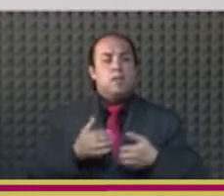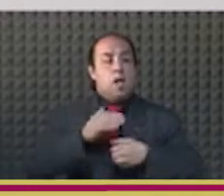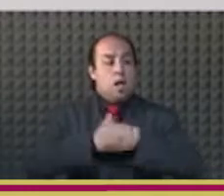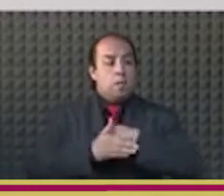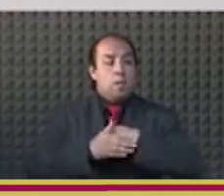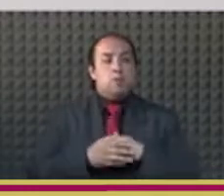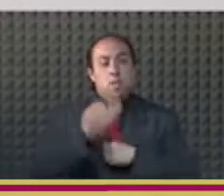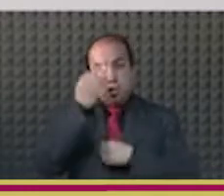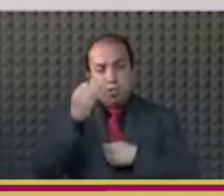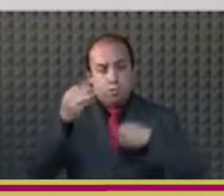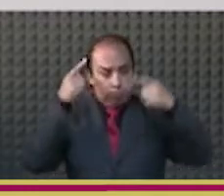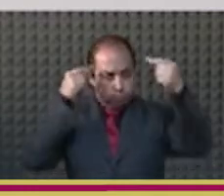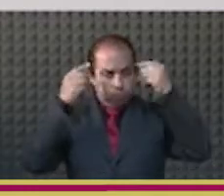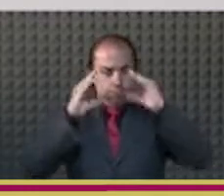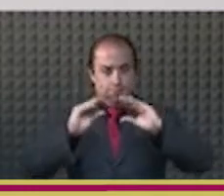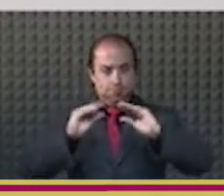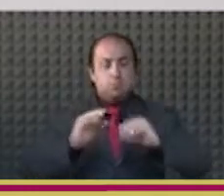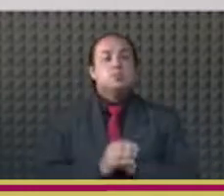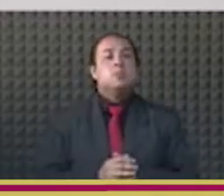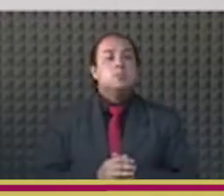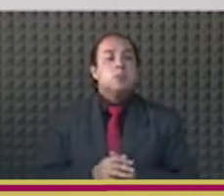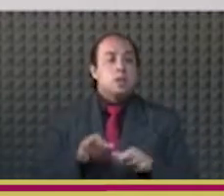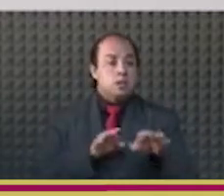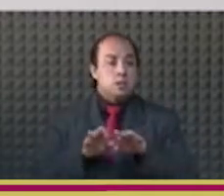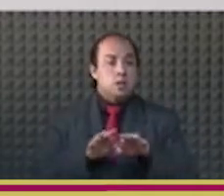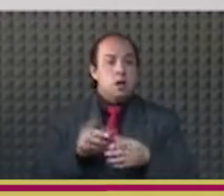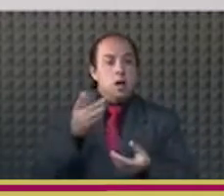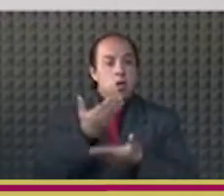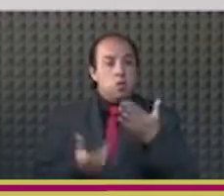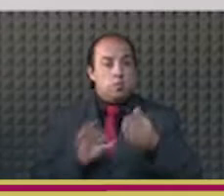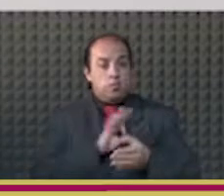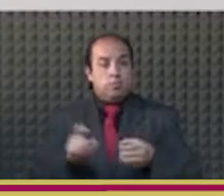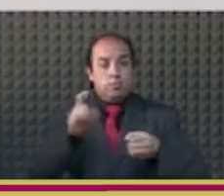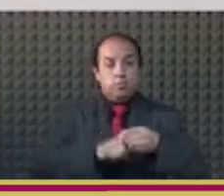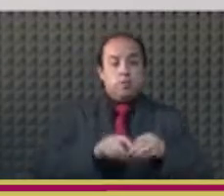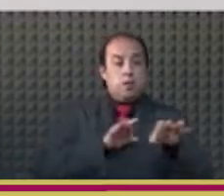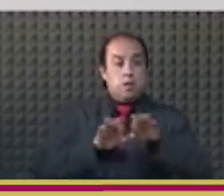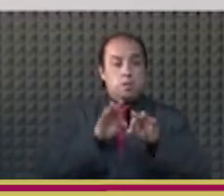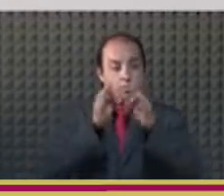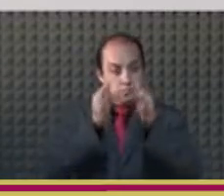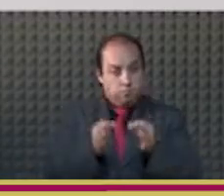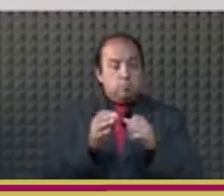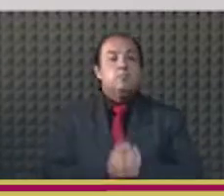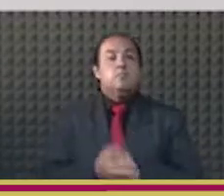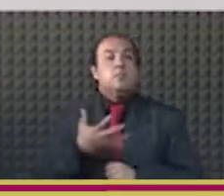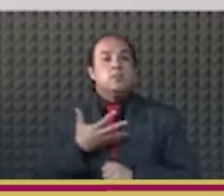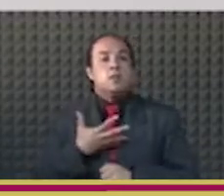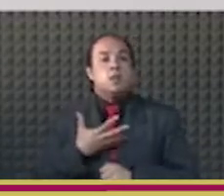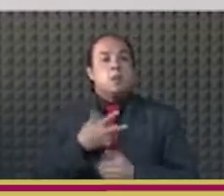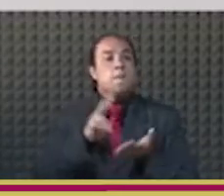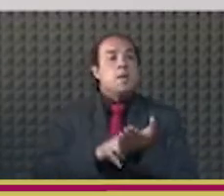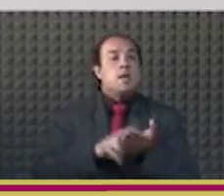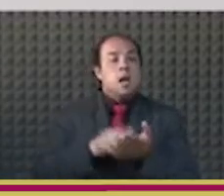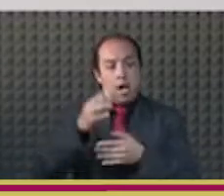periodo de capacitación en el trabajo ahora podrán vincularse a un empleo formal, haciendo valer la experiencia adquirida a lo largo del